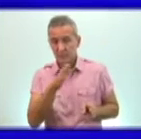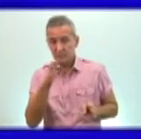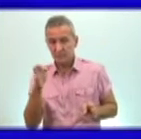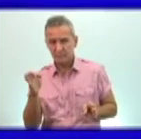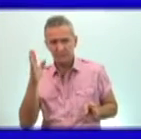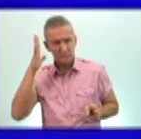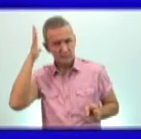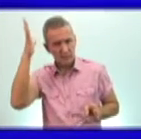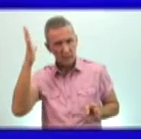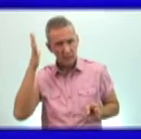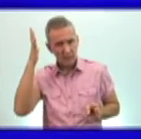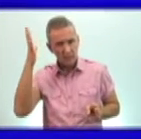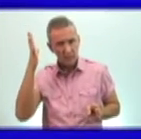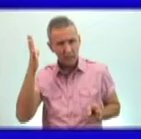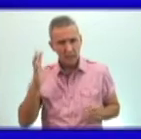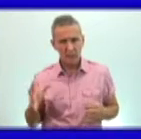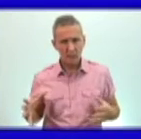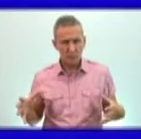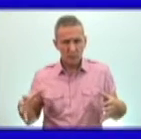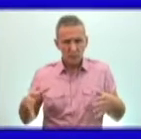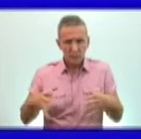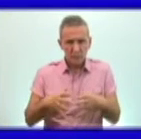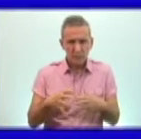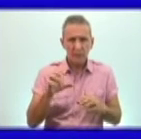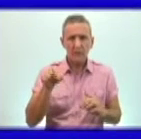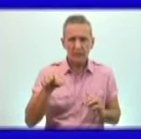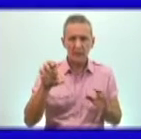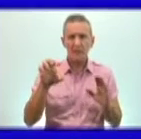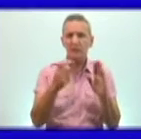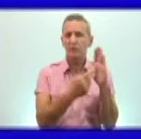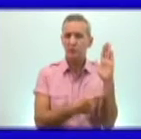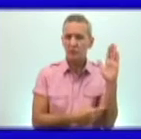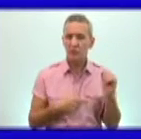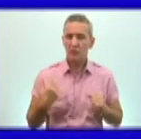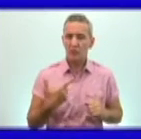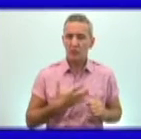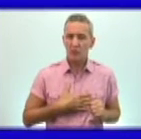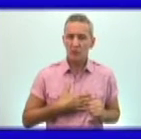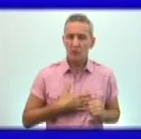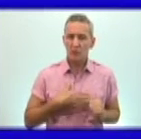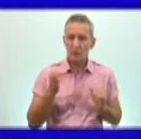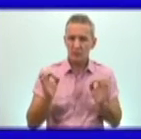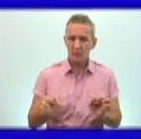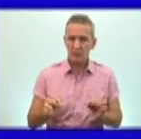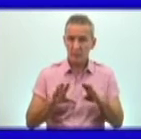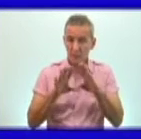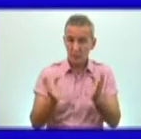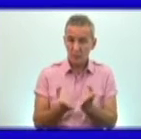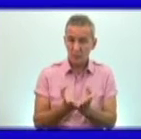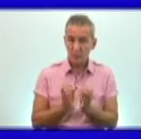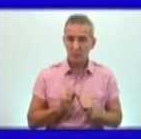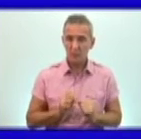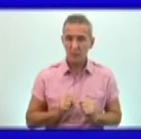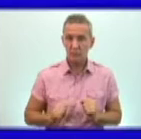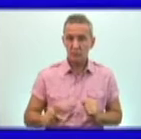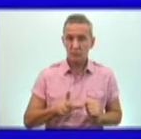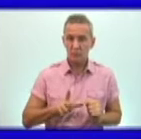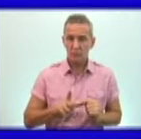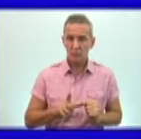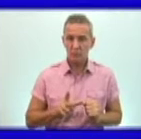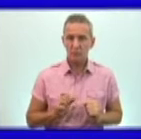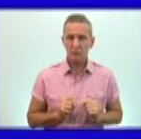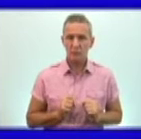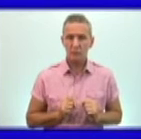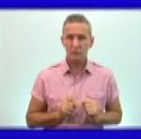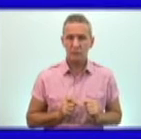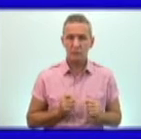se concreta estos elementos en sentido general en nuestra realidad? En el mundo existe una sociedad de consumo, esa